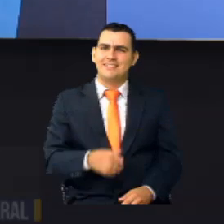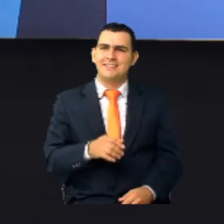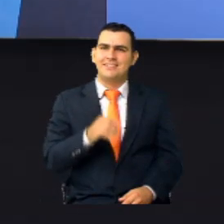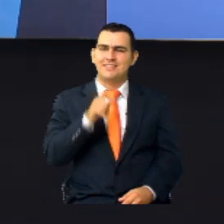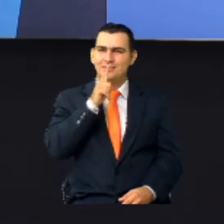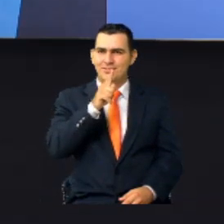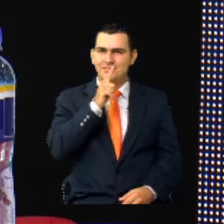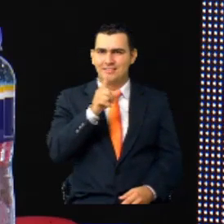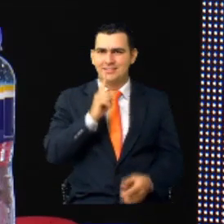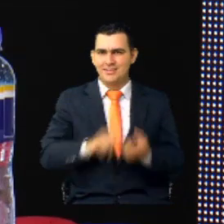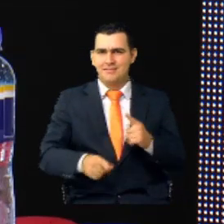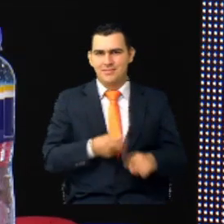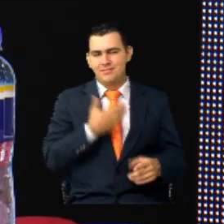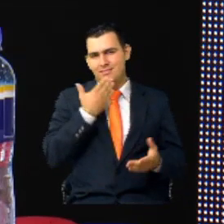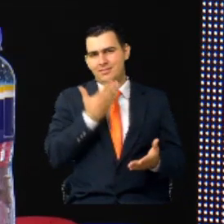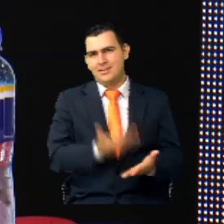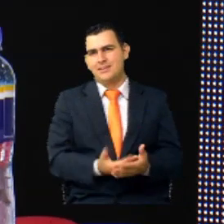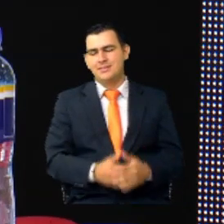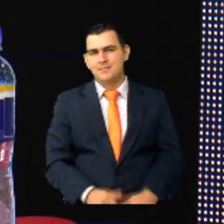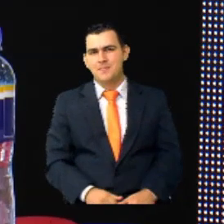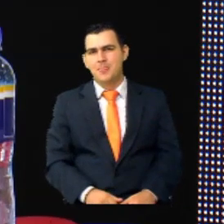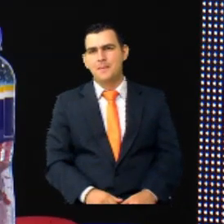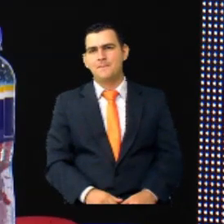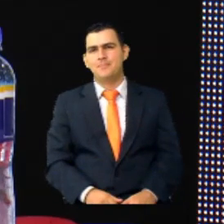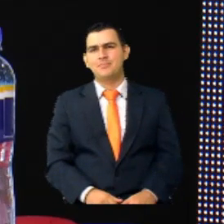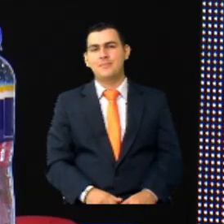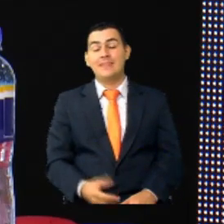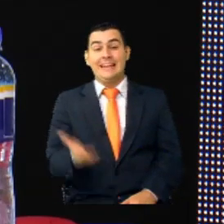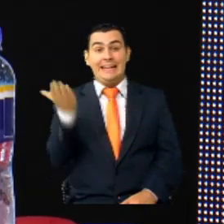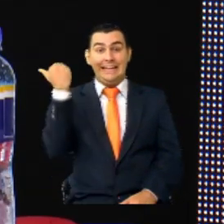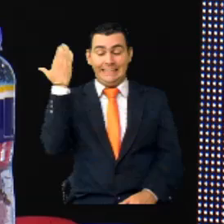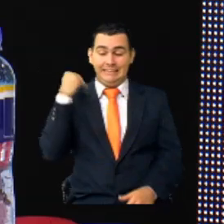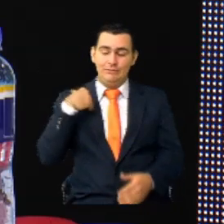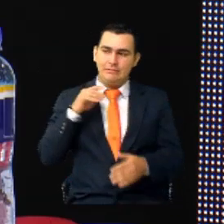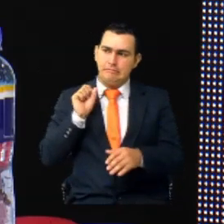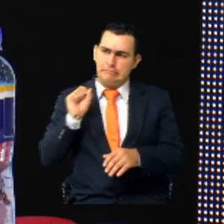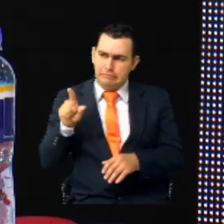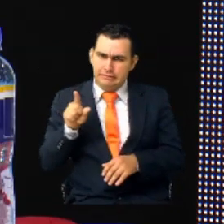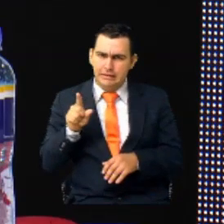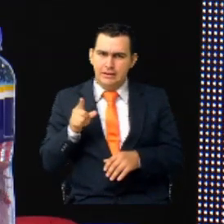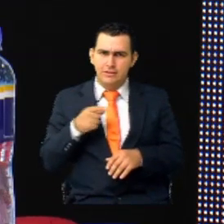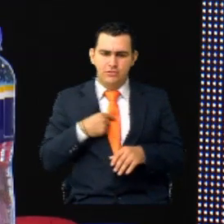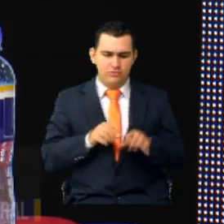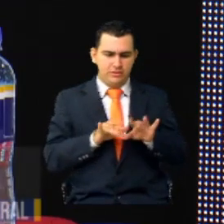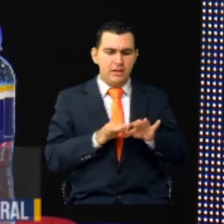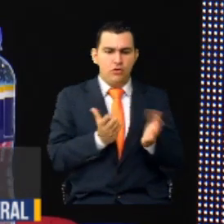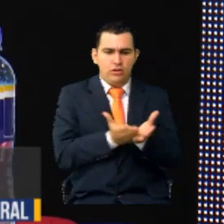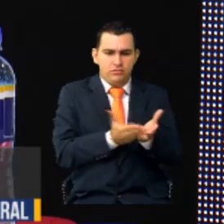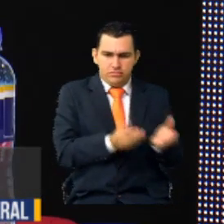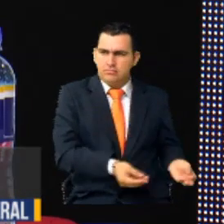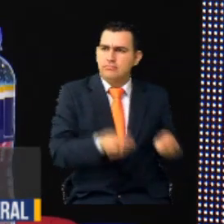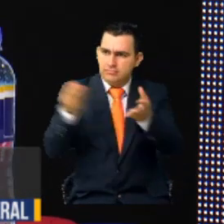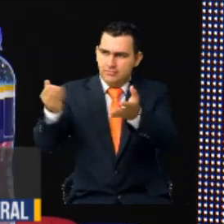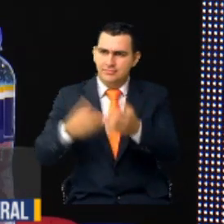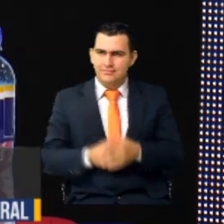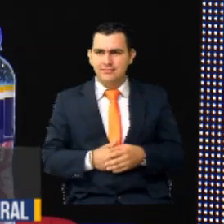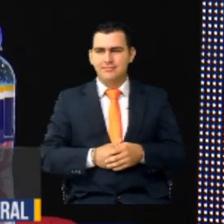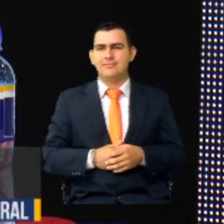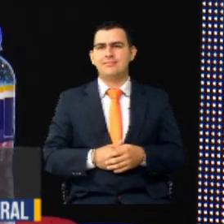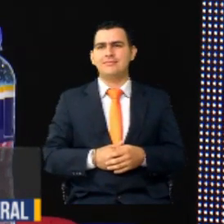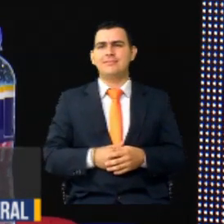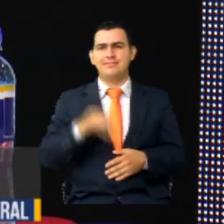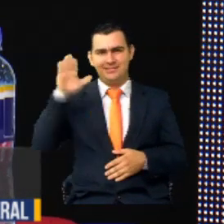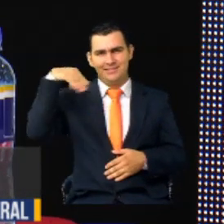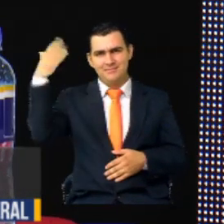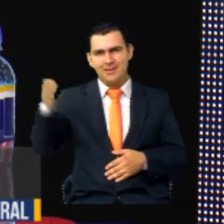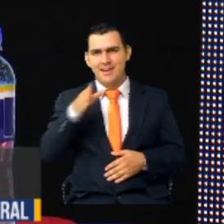a mi amigo Jonathan Vázquez por ese momento en el cual le ofrecí públicamente la secretaría. Después